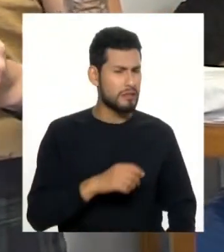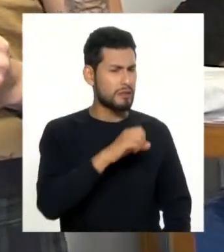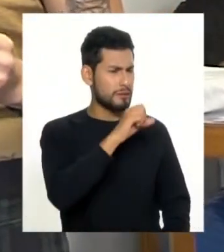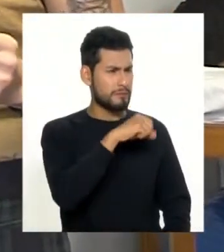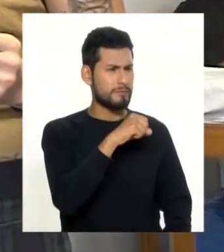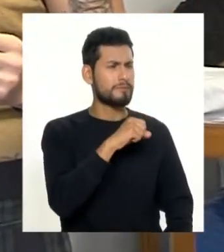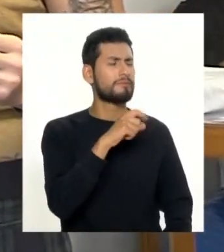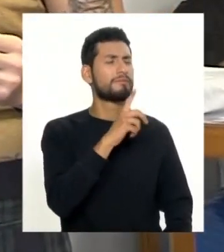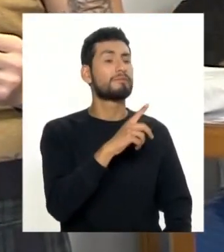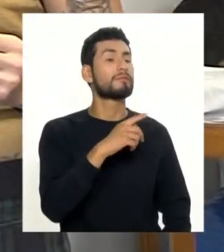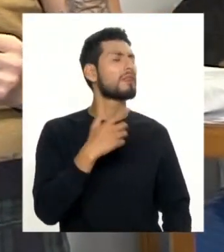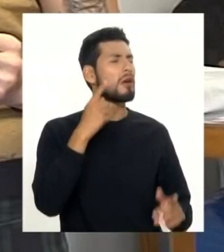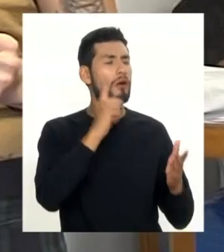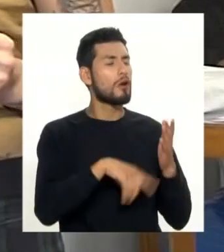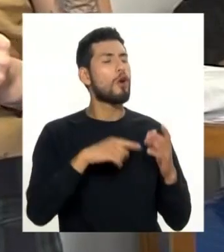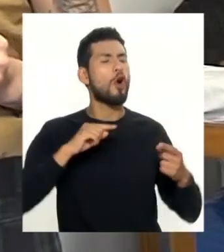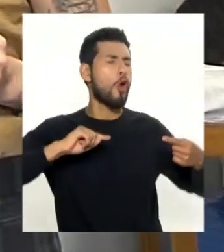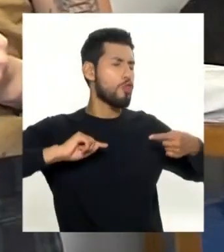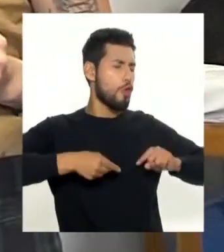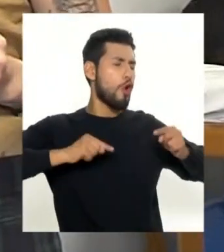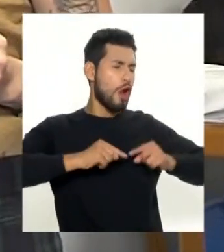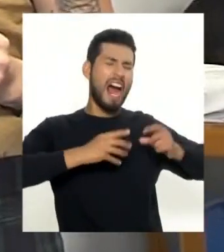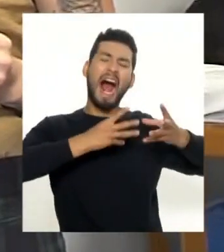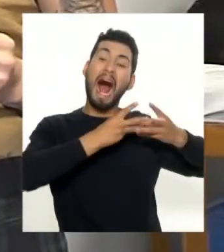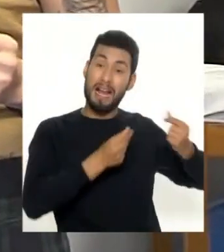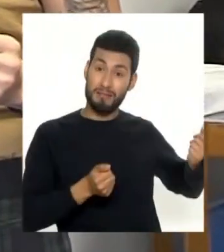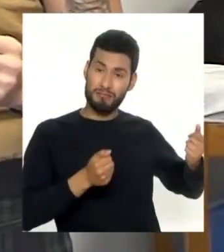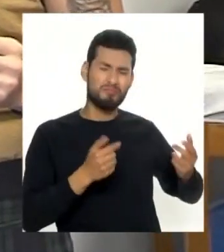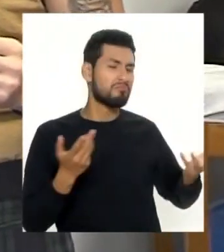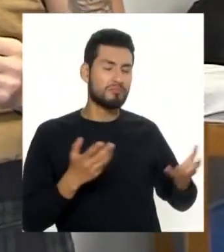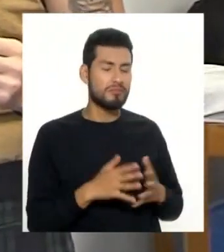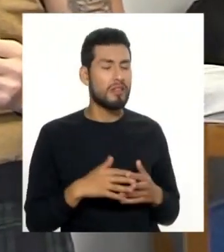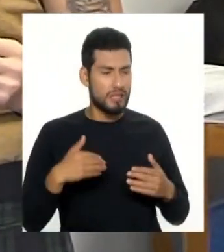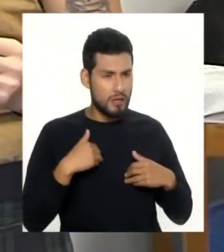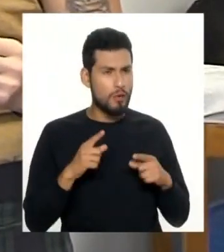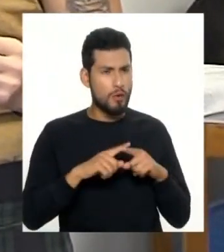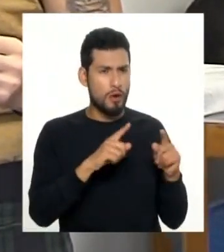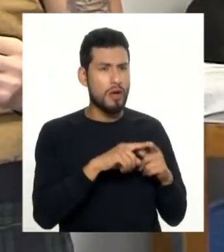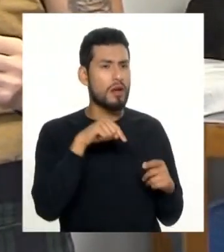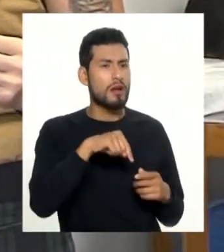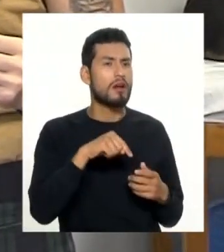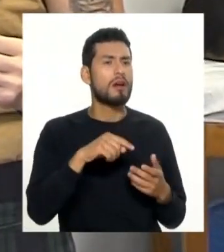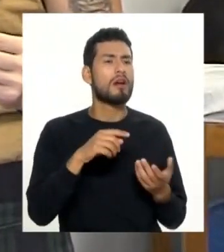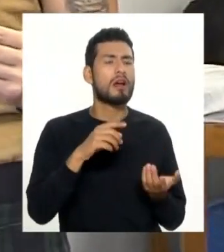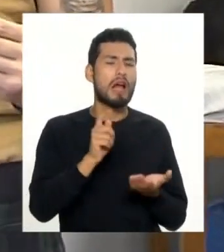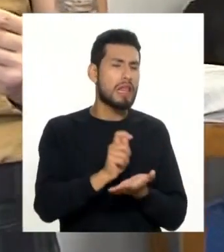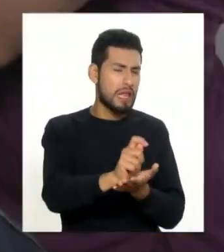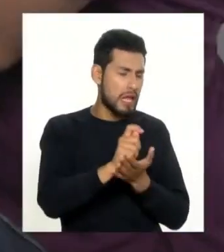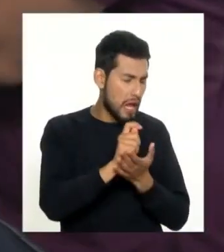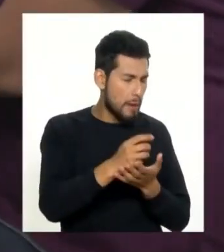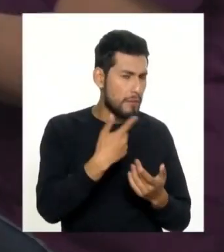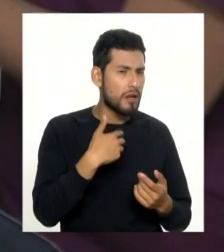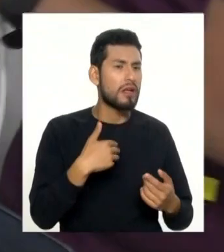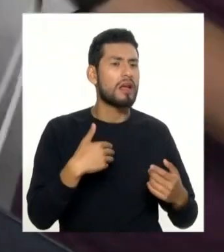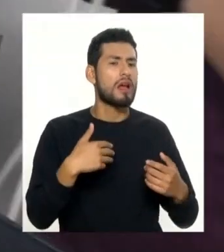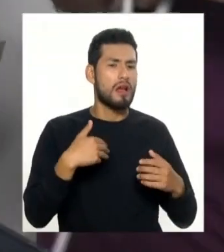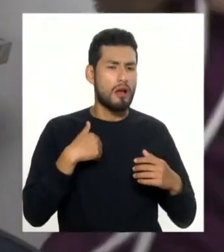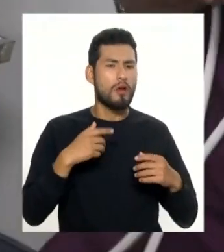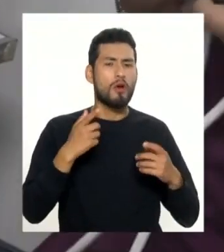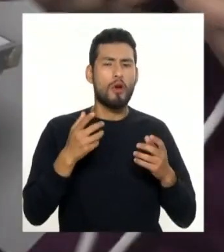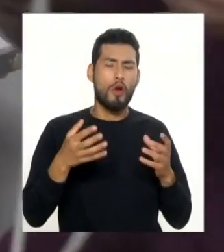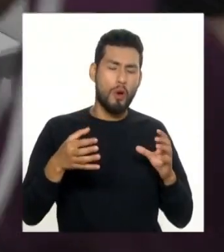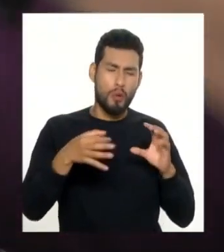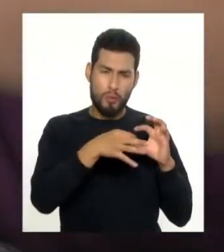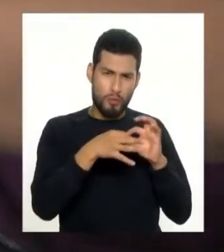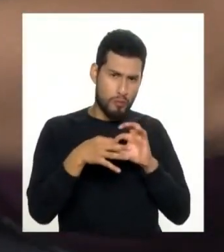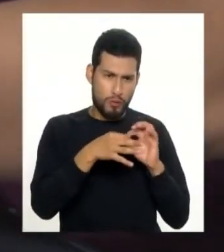como objetivo es aliviar el dolor. Para eso utilizamos agentes físicos como es la magnetoterapia, contamos con terapia combinada